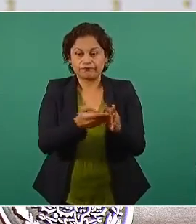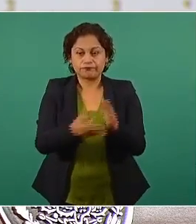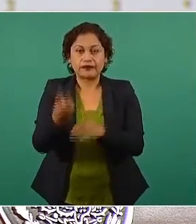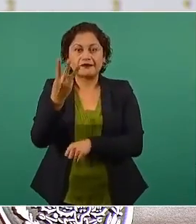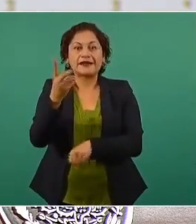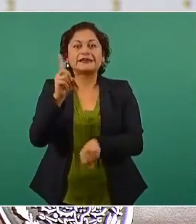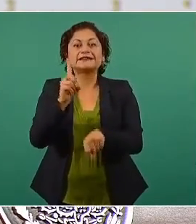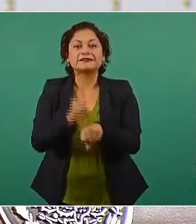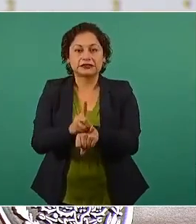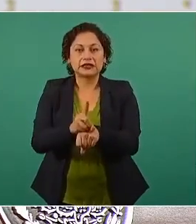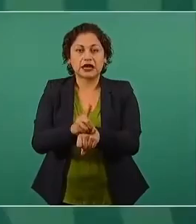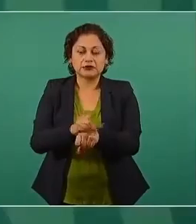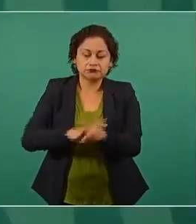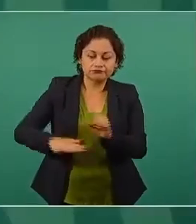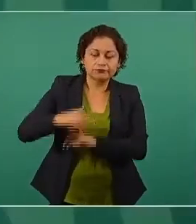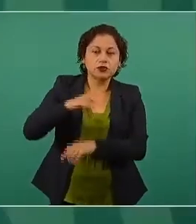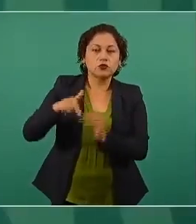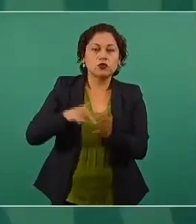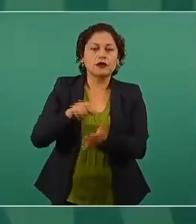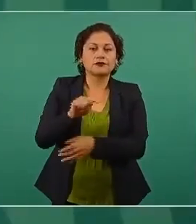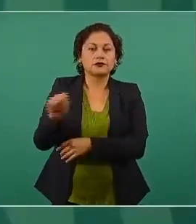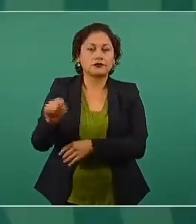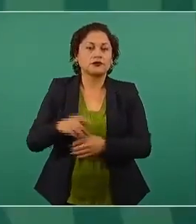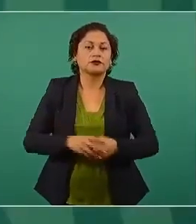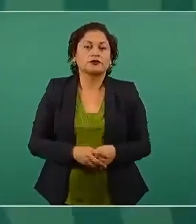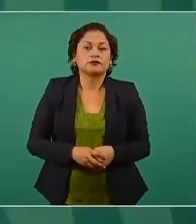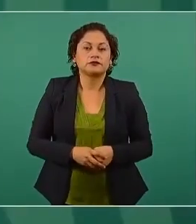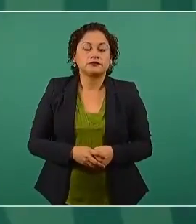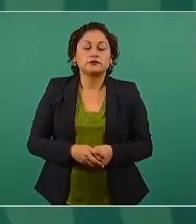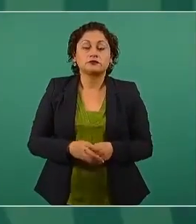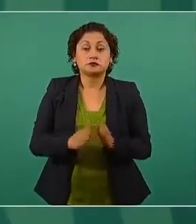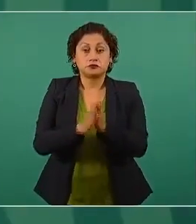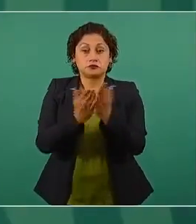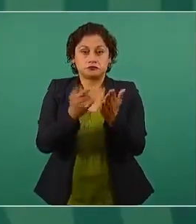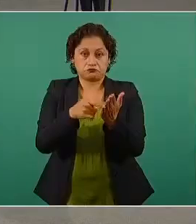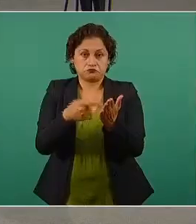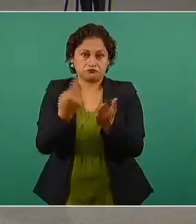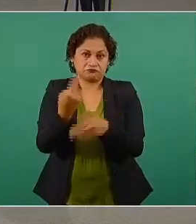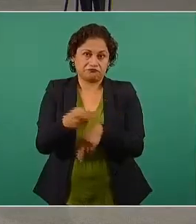Torreón. Y su libro se llama así,